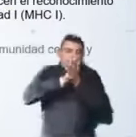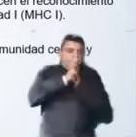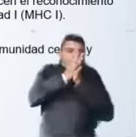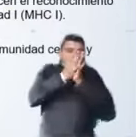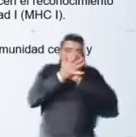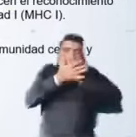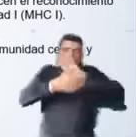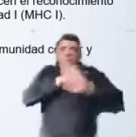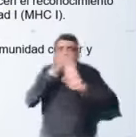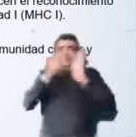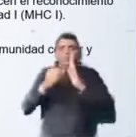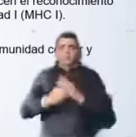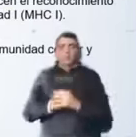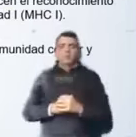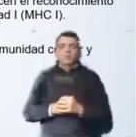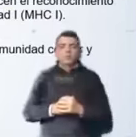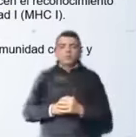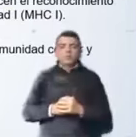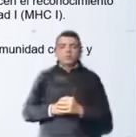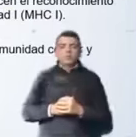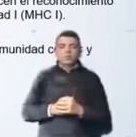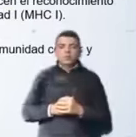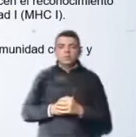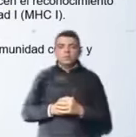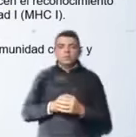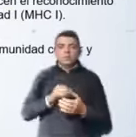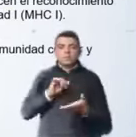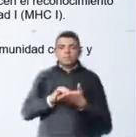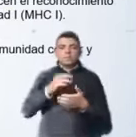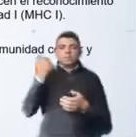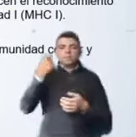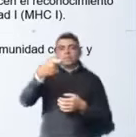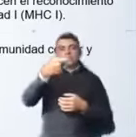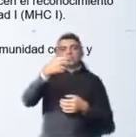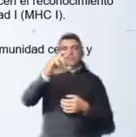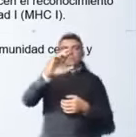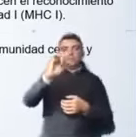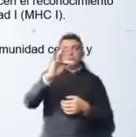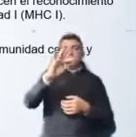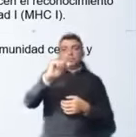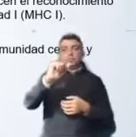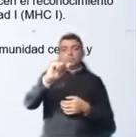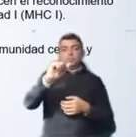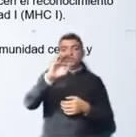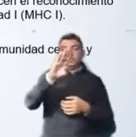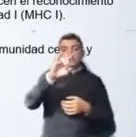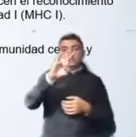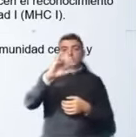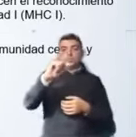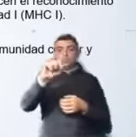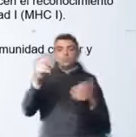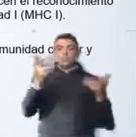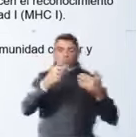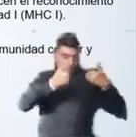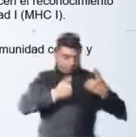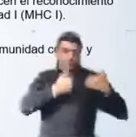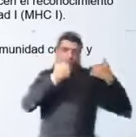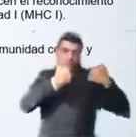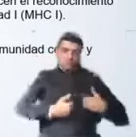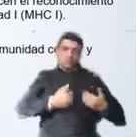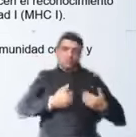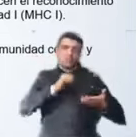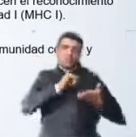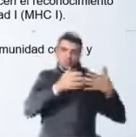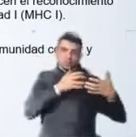Y por último, los beta-glucanos contenidos en el Cordyceps sinensis tienen una función en el incremento de la inmunidad tanto celular